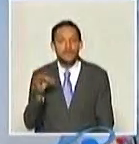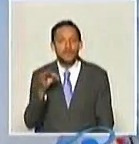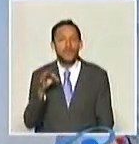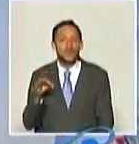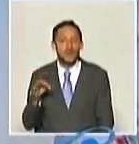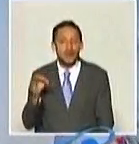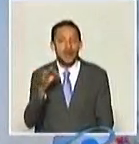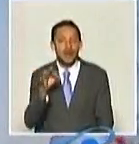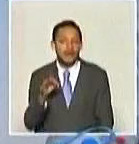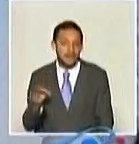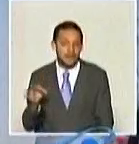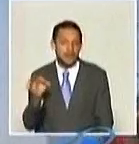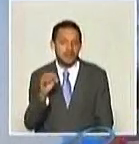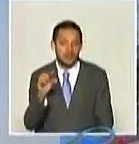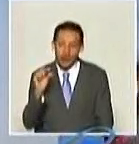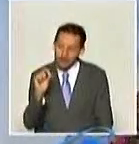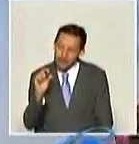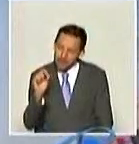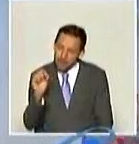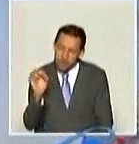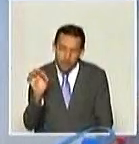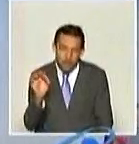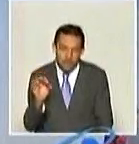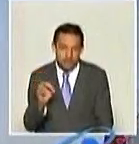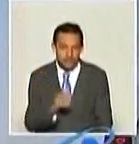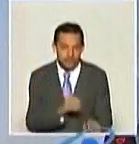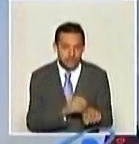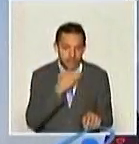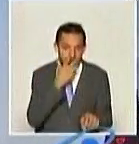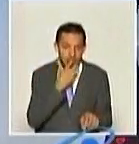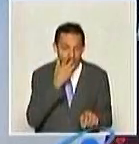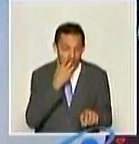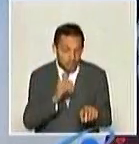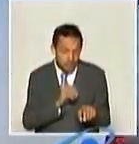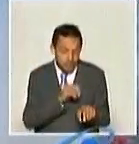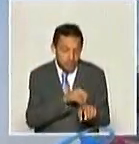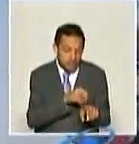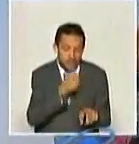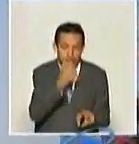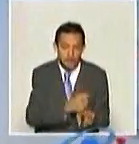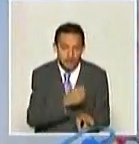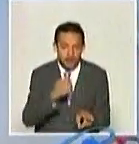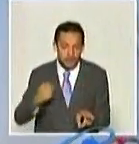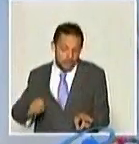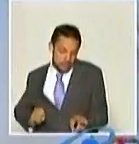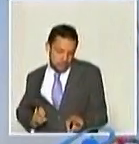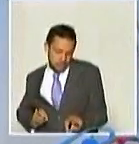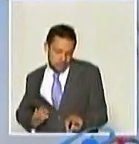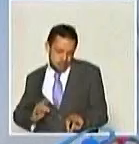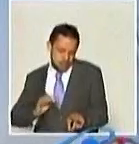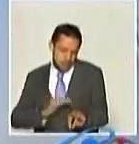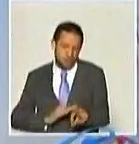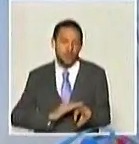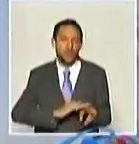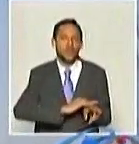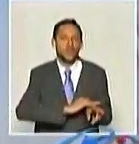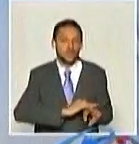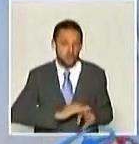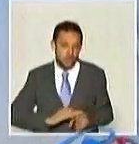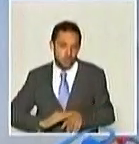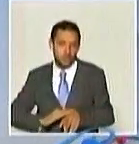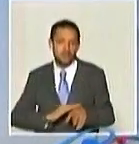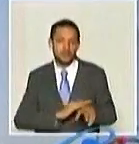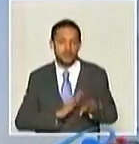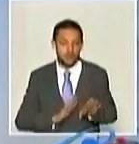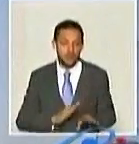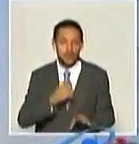el calor que produce la inflamación de las células, él pasa directamente, hace una tracción y da unos resultados increíbles en problemas